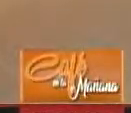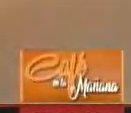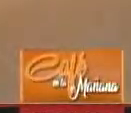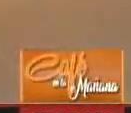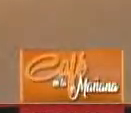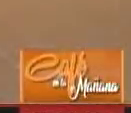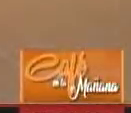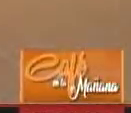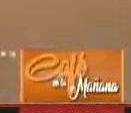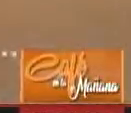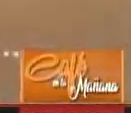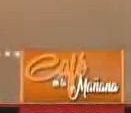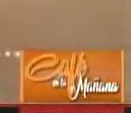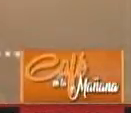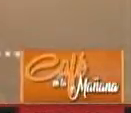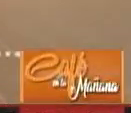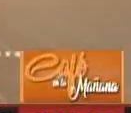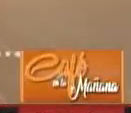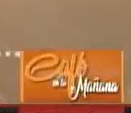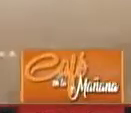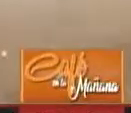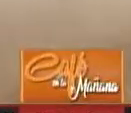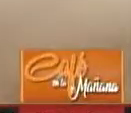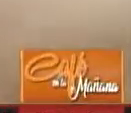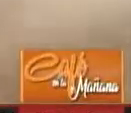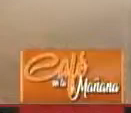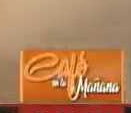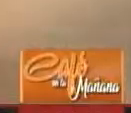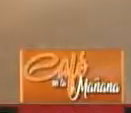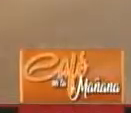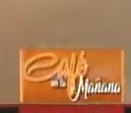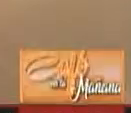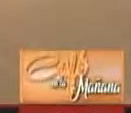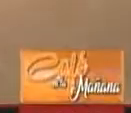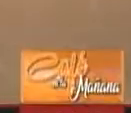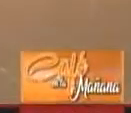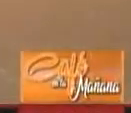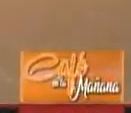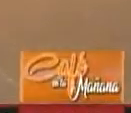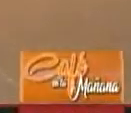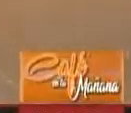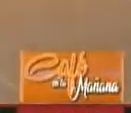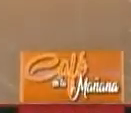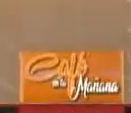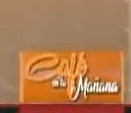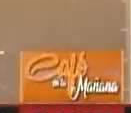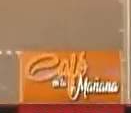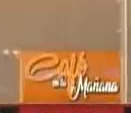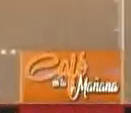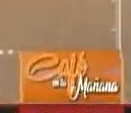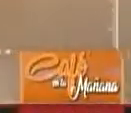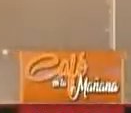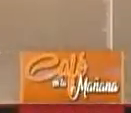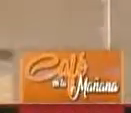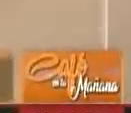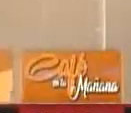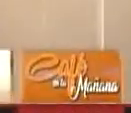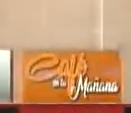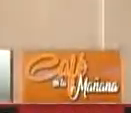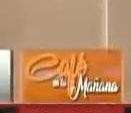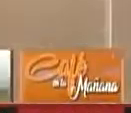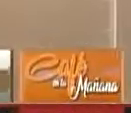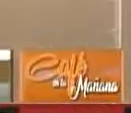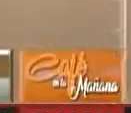en el nacimiento, en el pesebre, que más allá de lo religioso es un elemento identitario venezolano. Así que desde todos